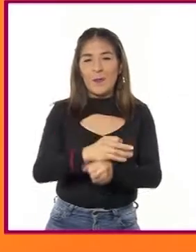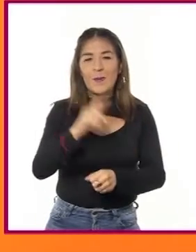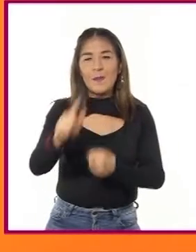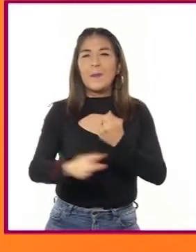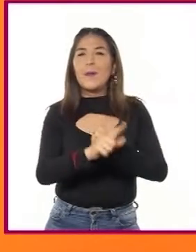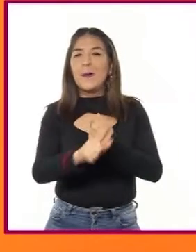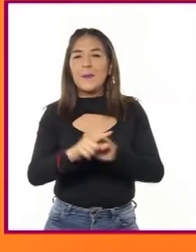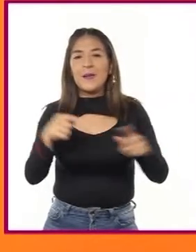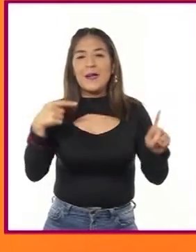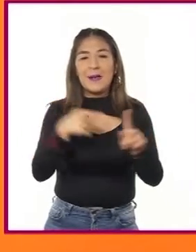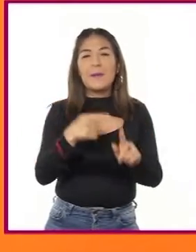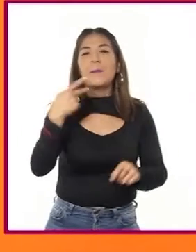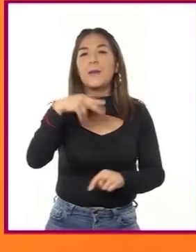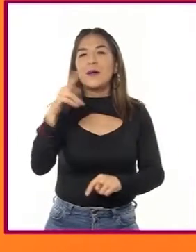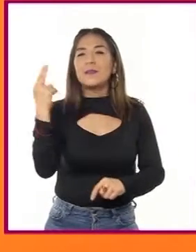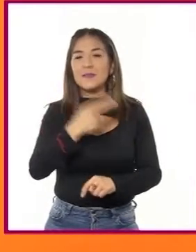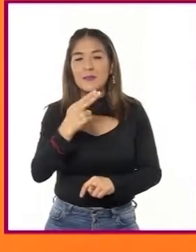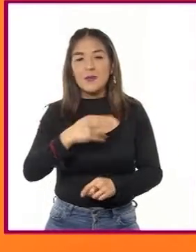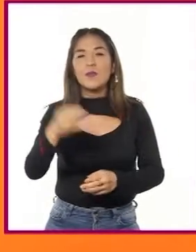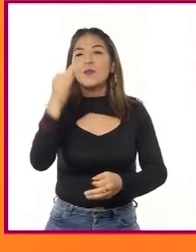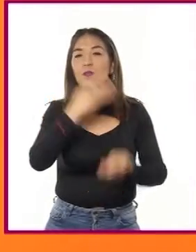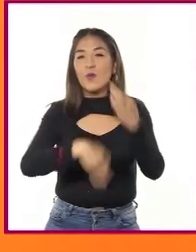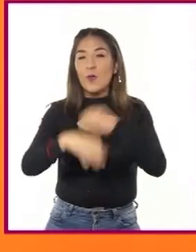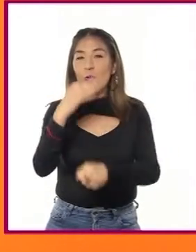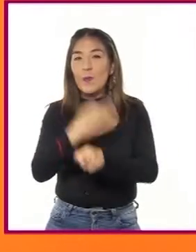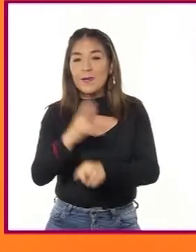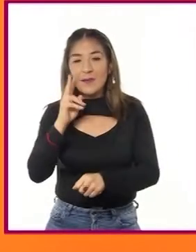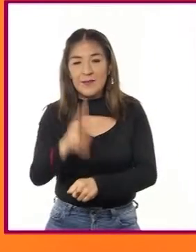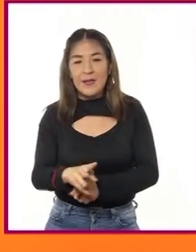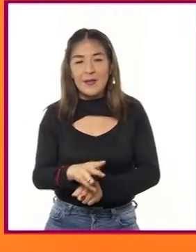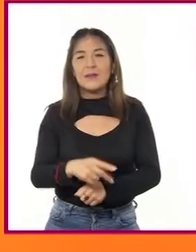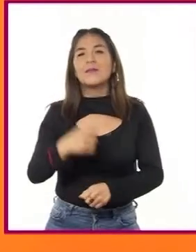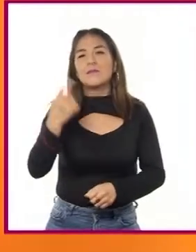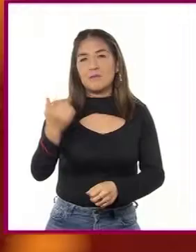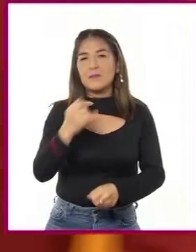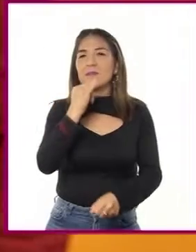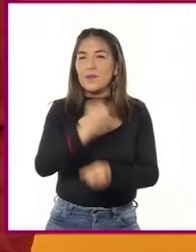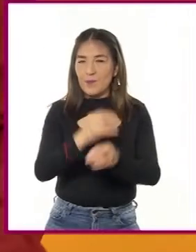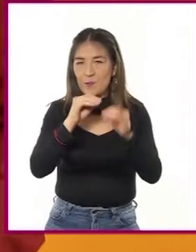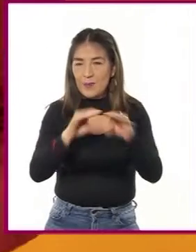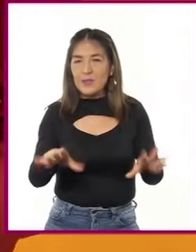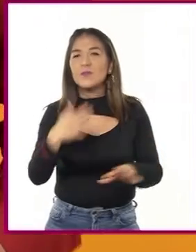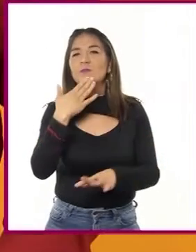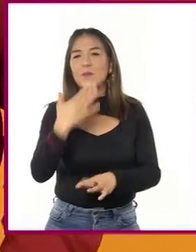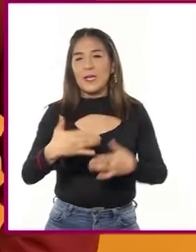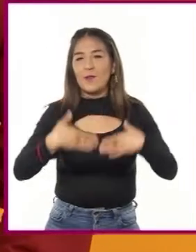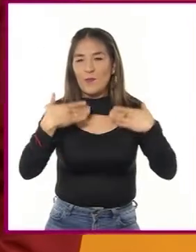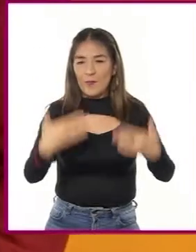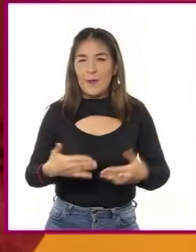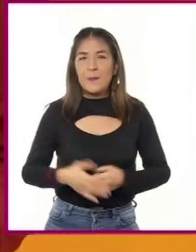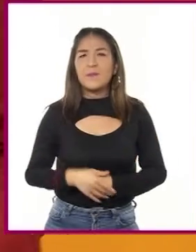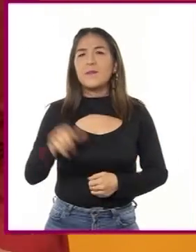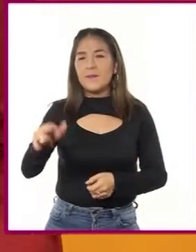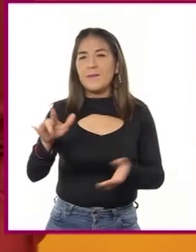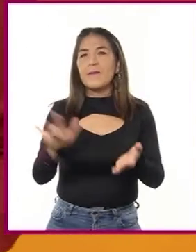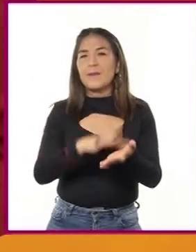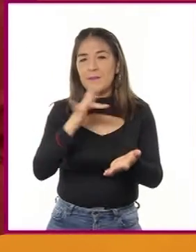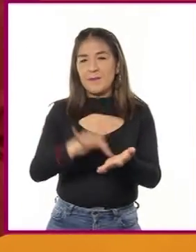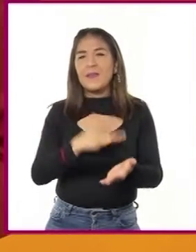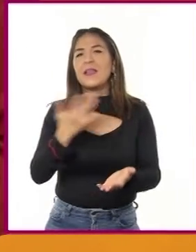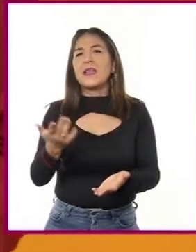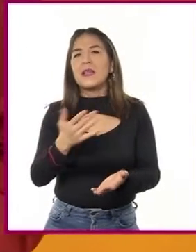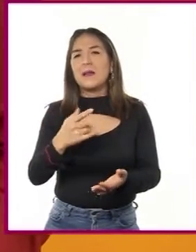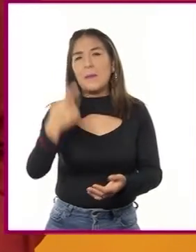resolver. Pero necesitamos que todo lo que se encuentre sea de fuentes confiables. Con la tableta puedo buscar en